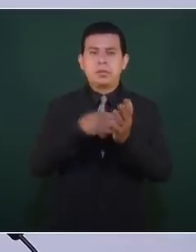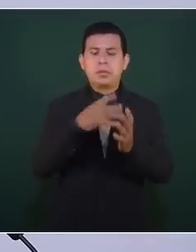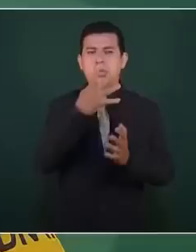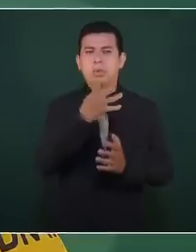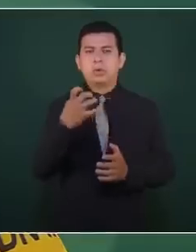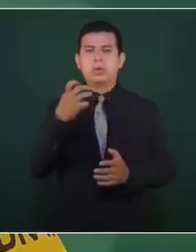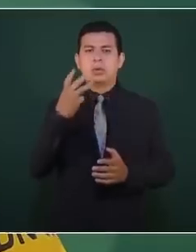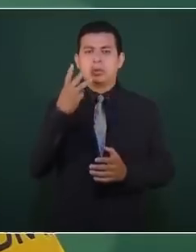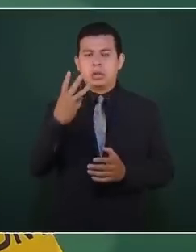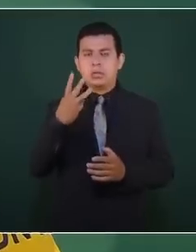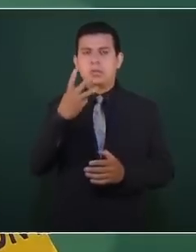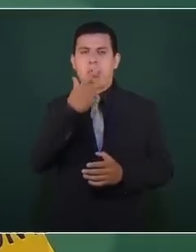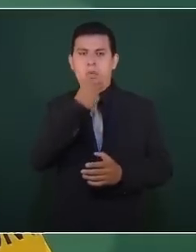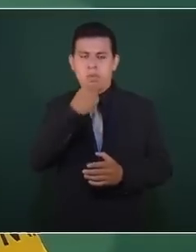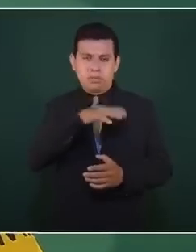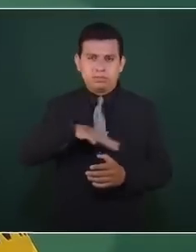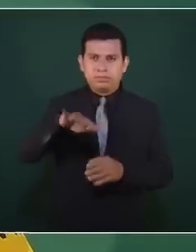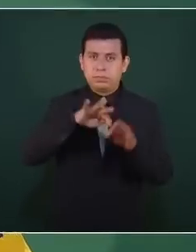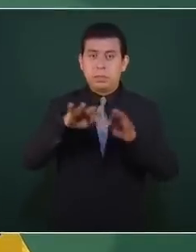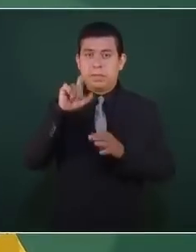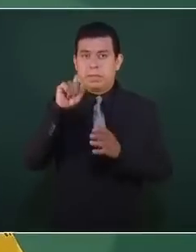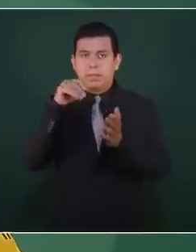23.403 hombres, de ellos